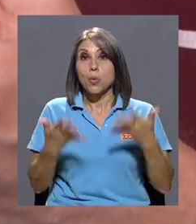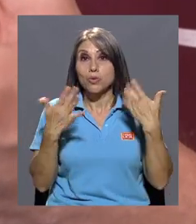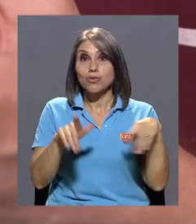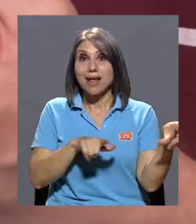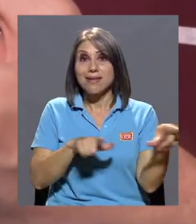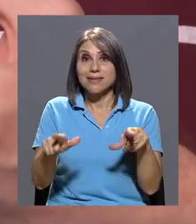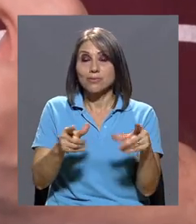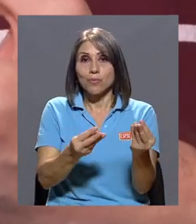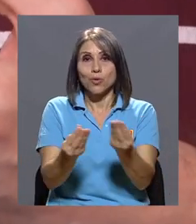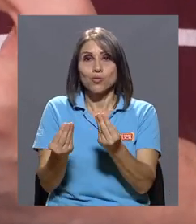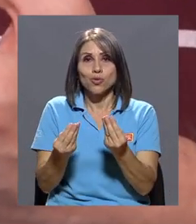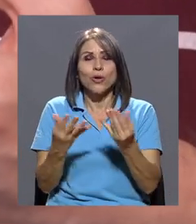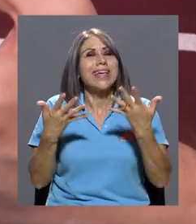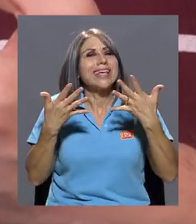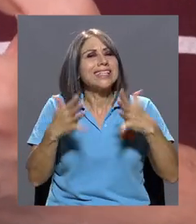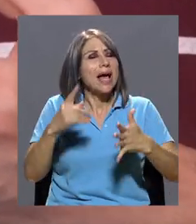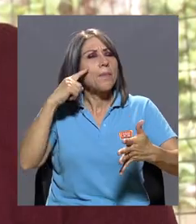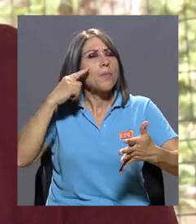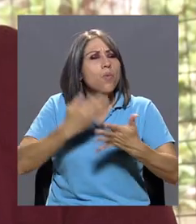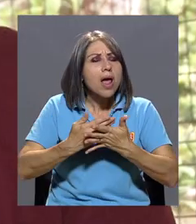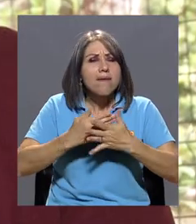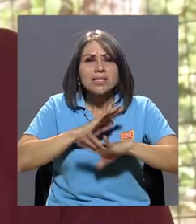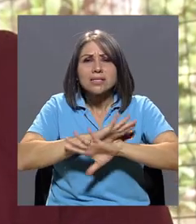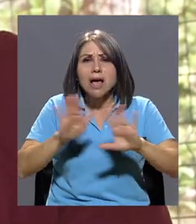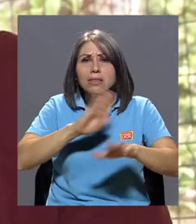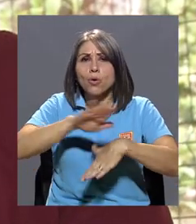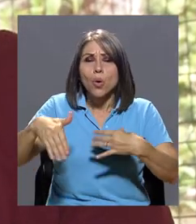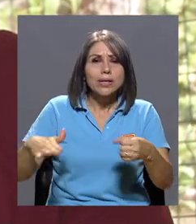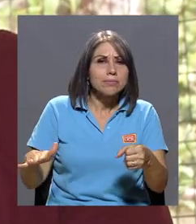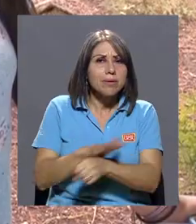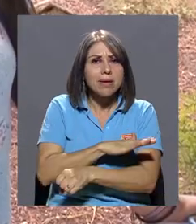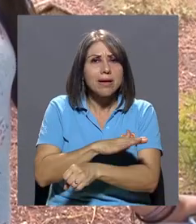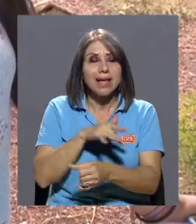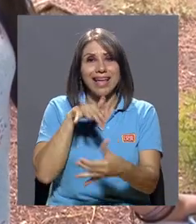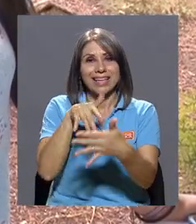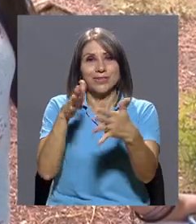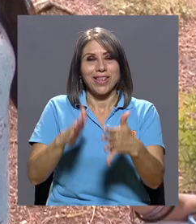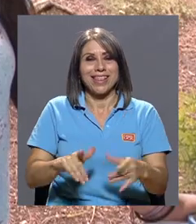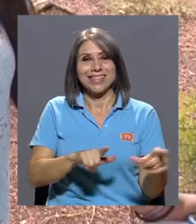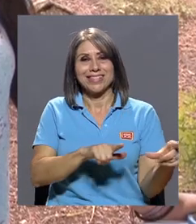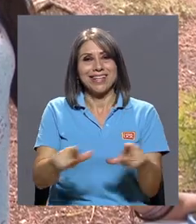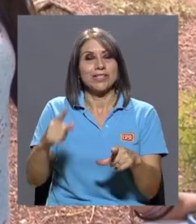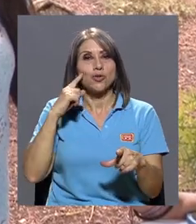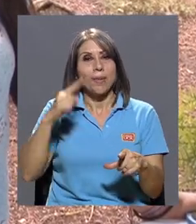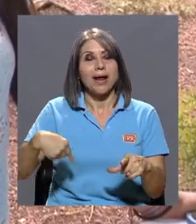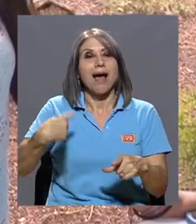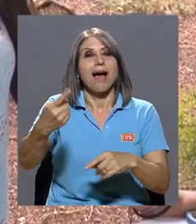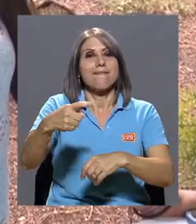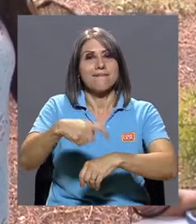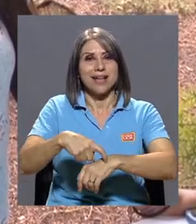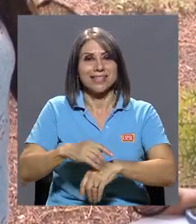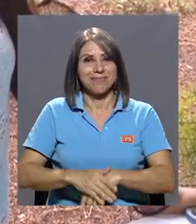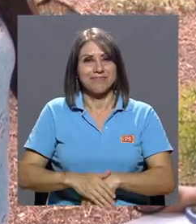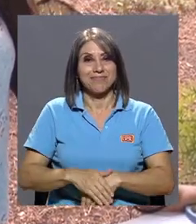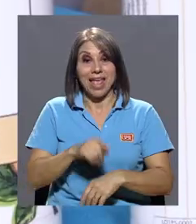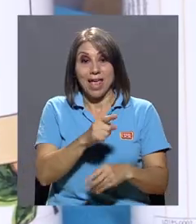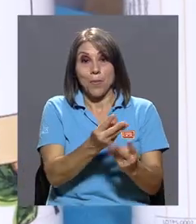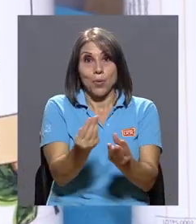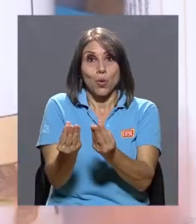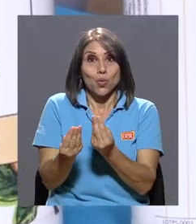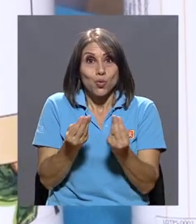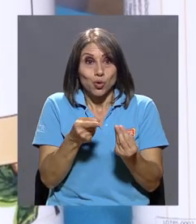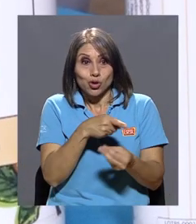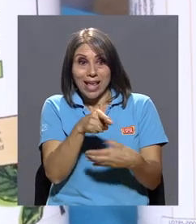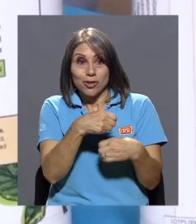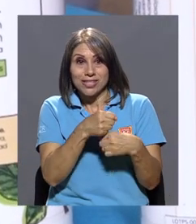vez listo el producto y realizadas todas las pruebas, los estudiantes estaban listos para la siguiente fase: donar los